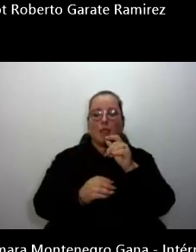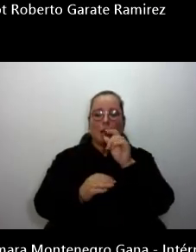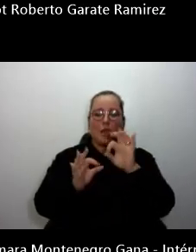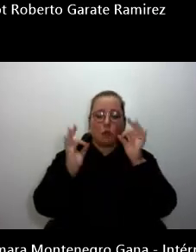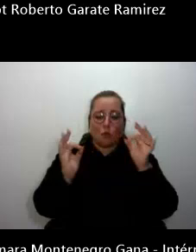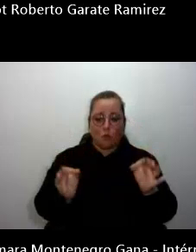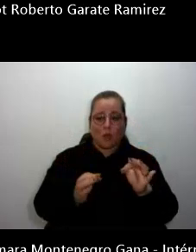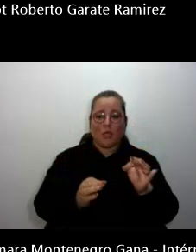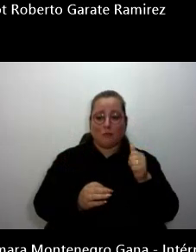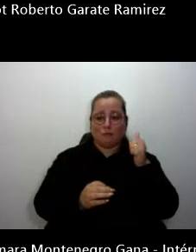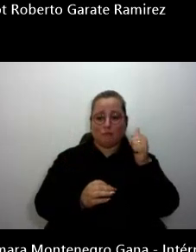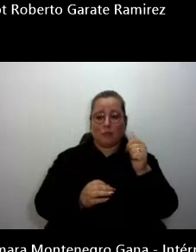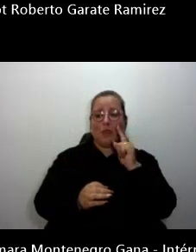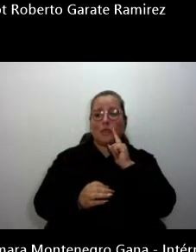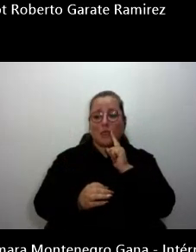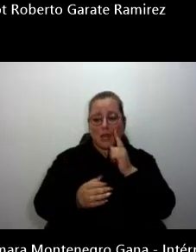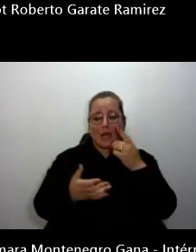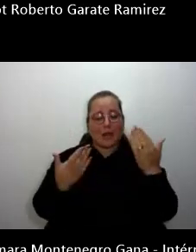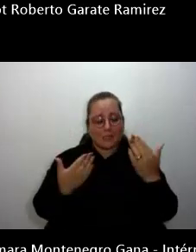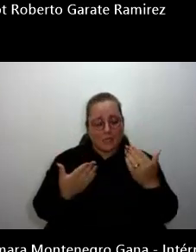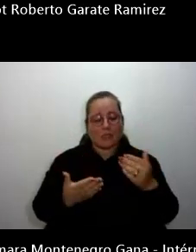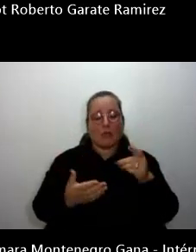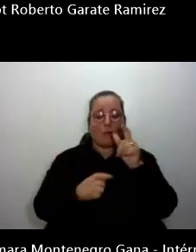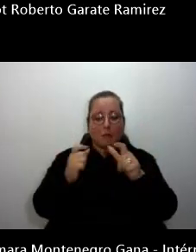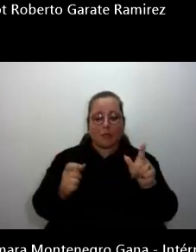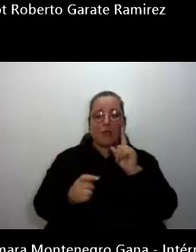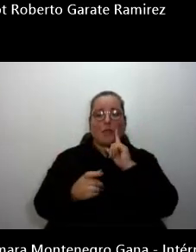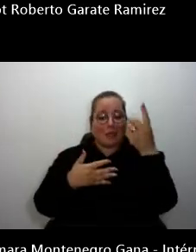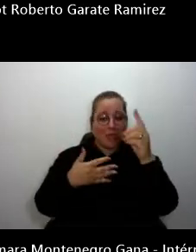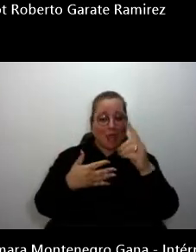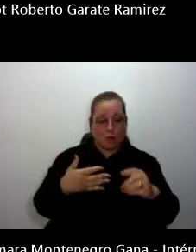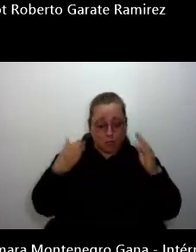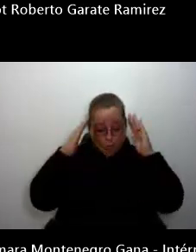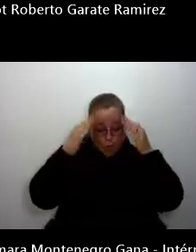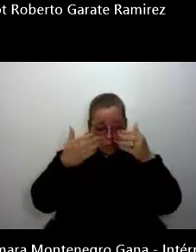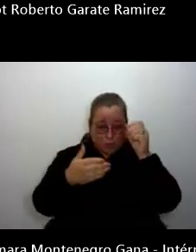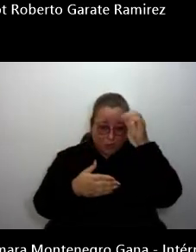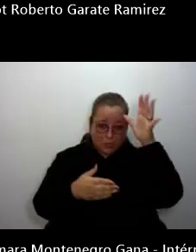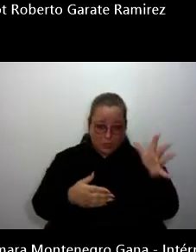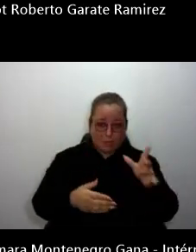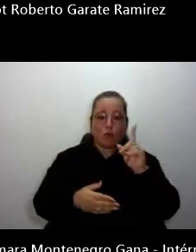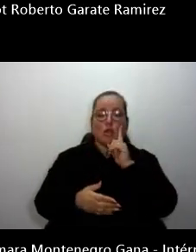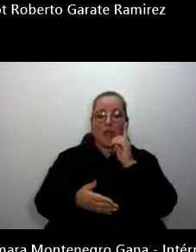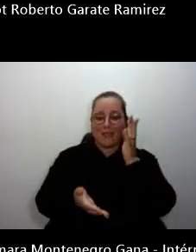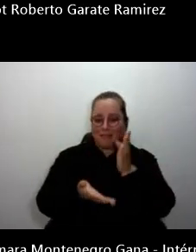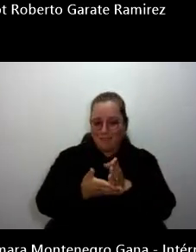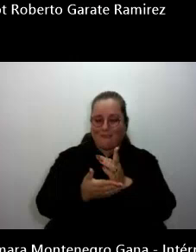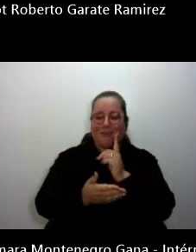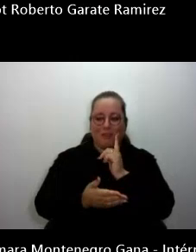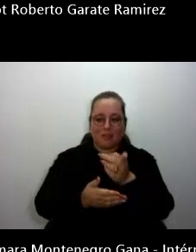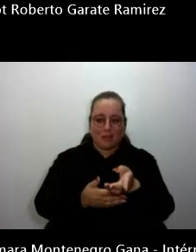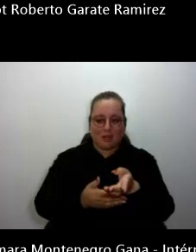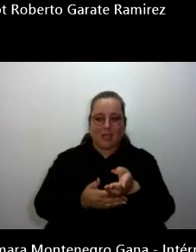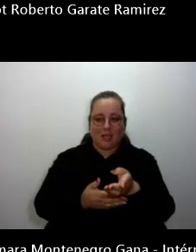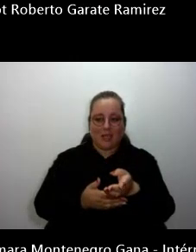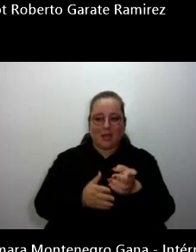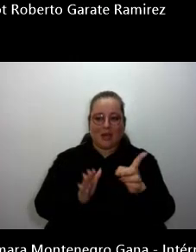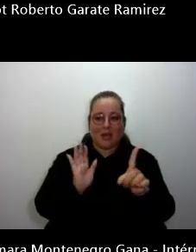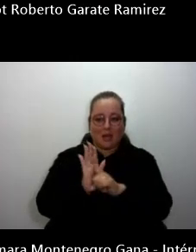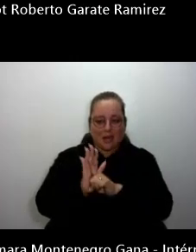que presentan diagnóstico de autismo. O sea, el diagnóstico de trastorno del espectro autista implica, y la implementación de esta